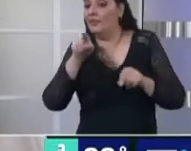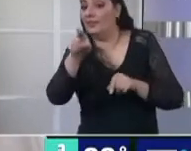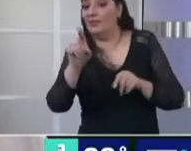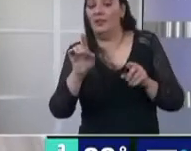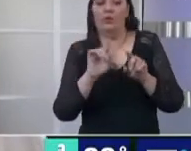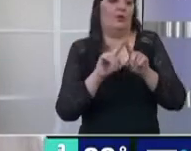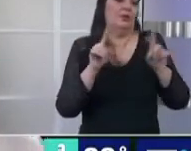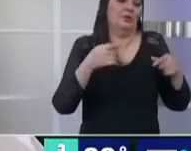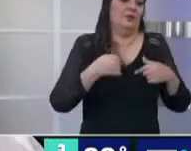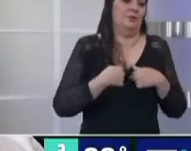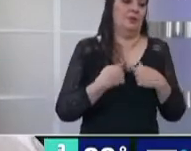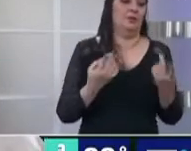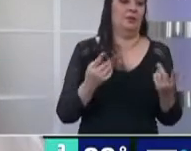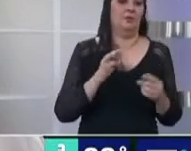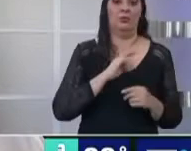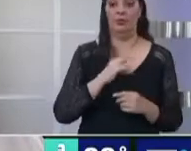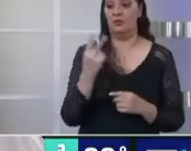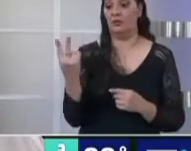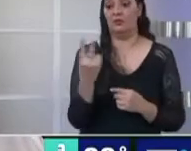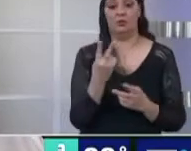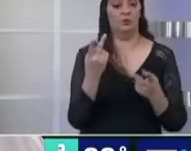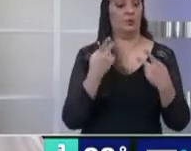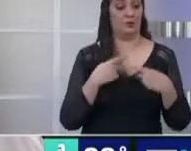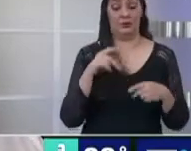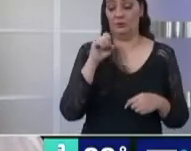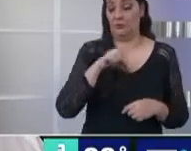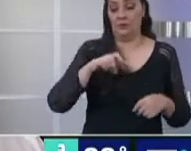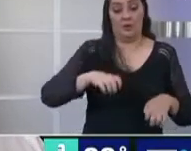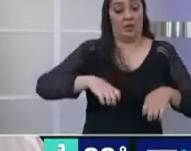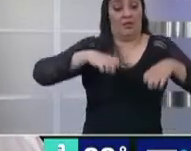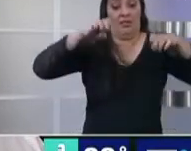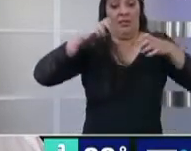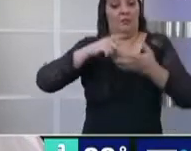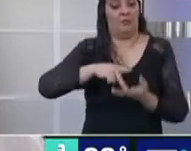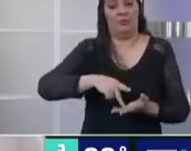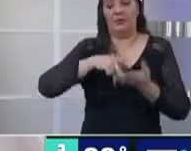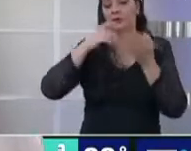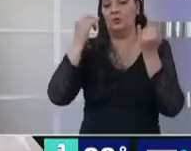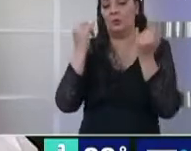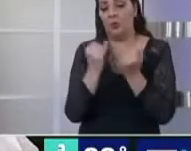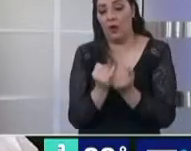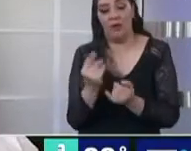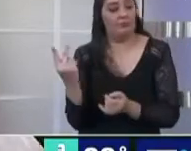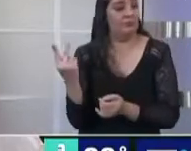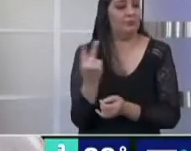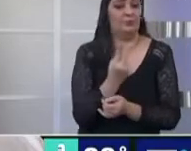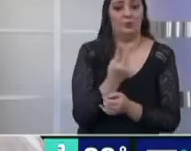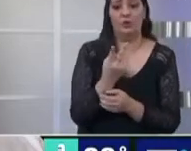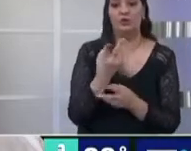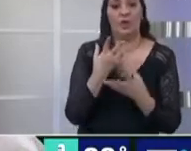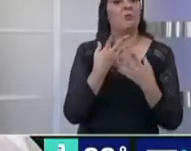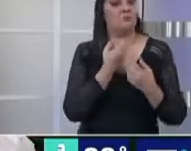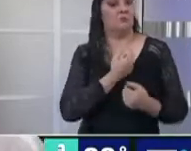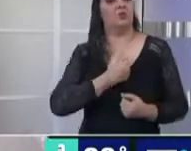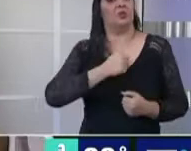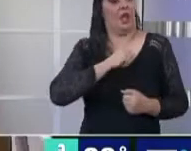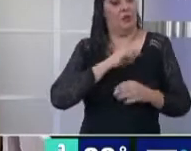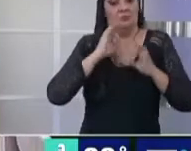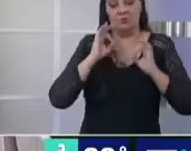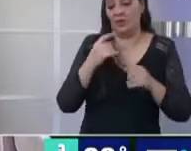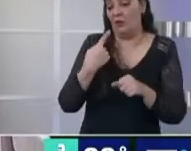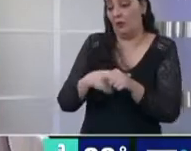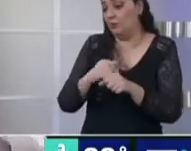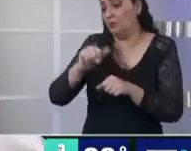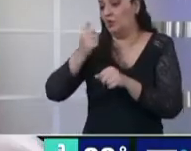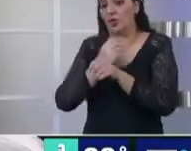Y pueden ser dos pacientes que tienen la misma edad, pesan lo mismo, los dos pacientes son sanos o los dos pacientes